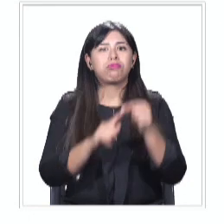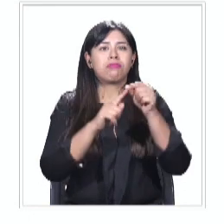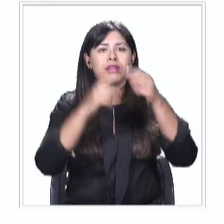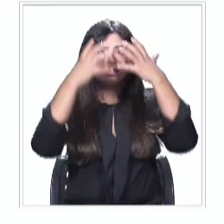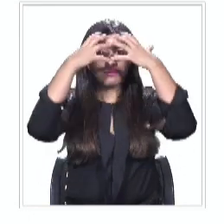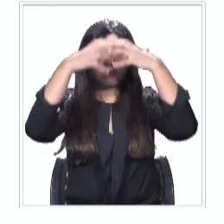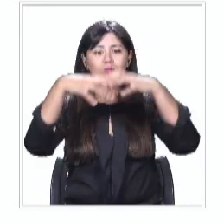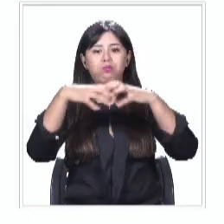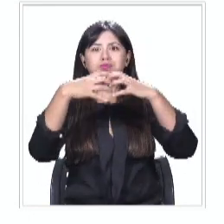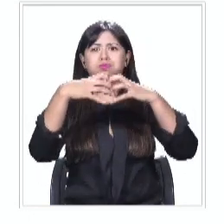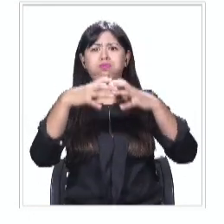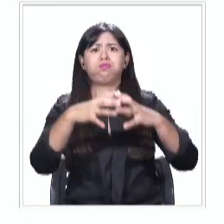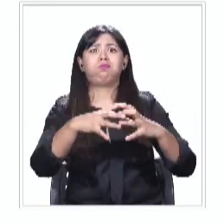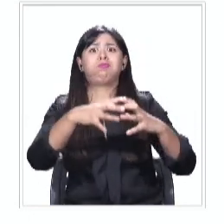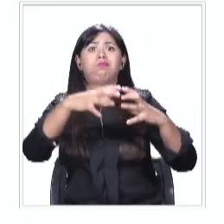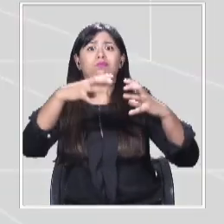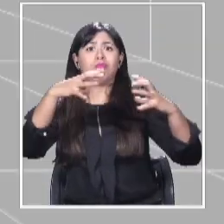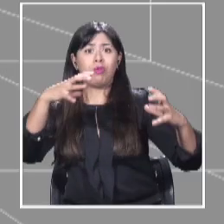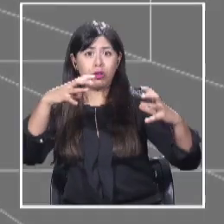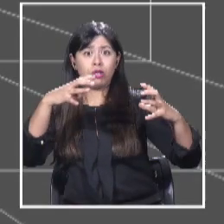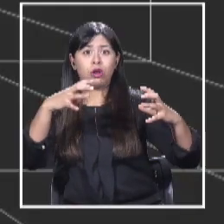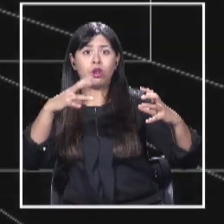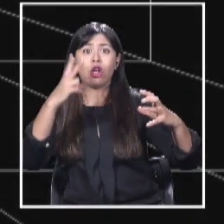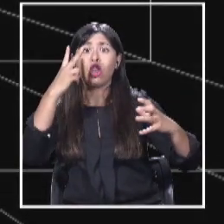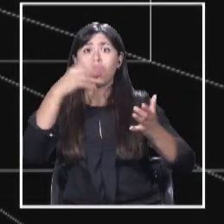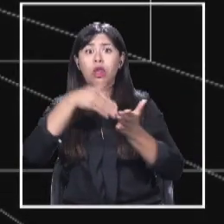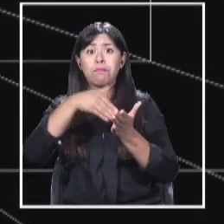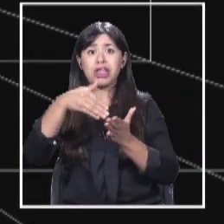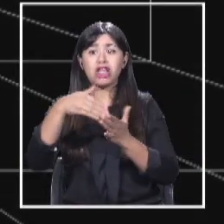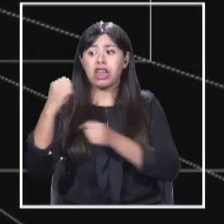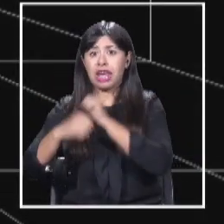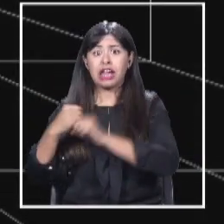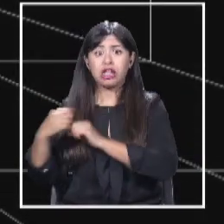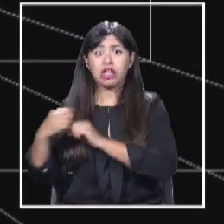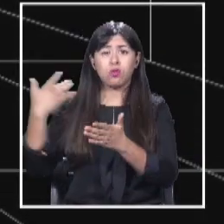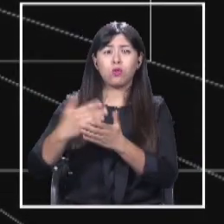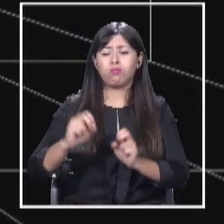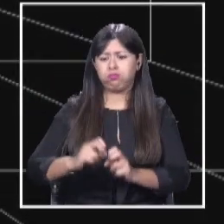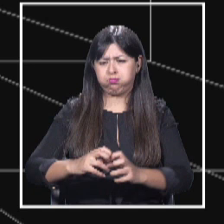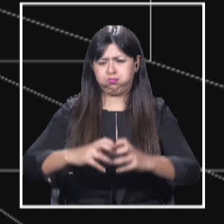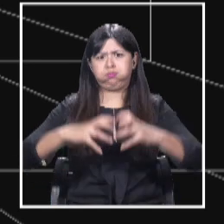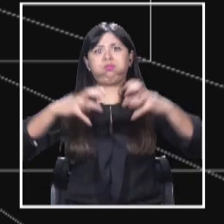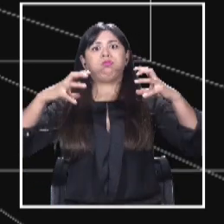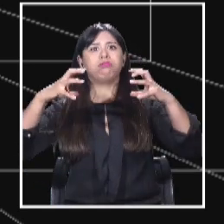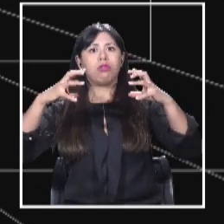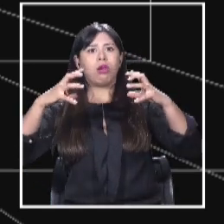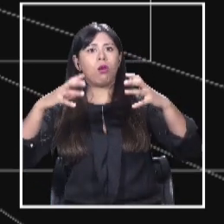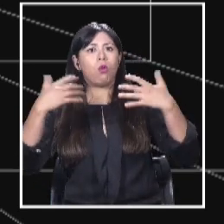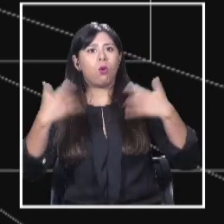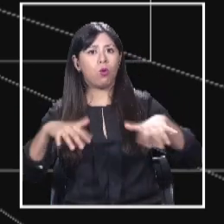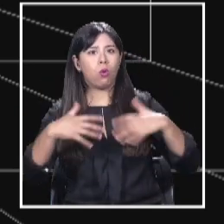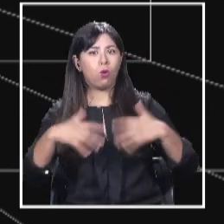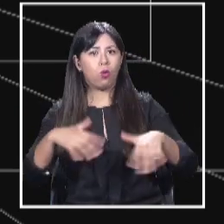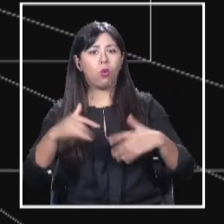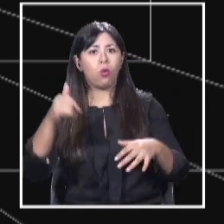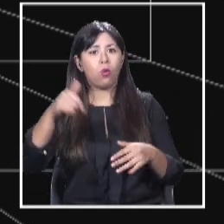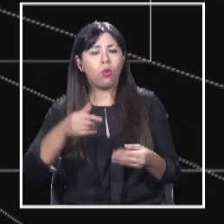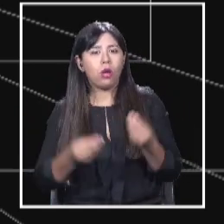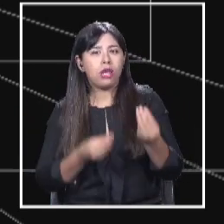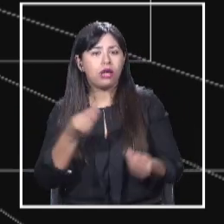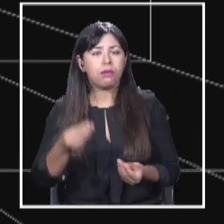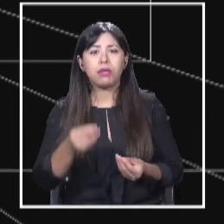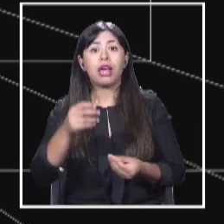cerebro, que ha crecido durante los 2 últimos millones de años de una manera exponencial, de forma que a día de hoy somos un